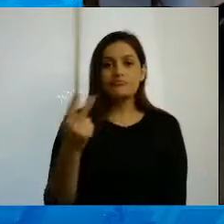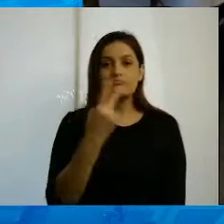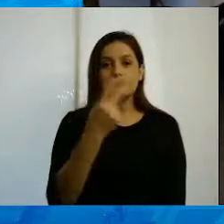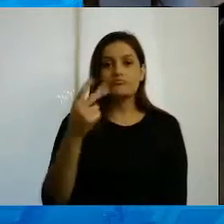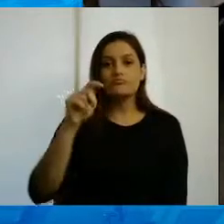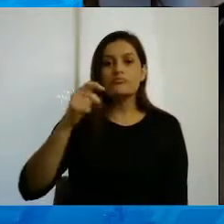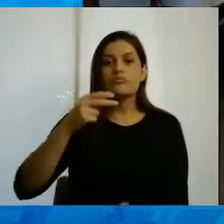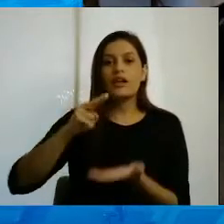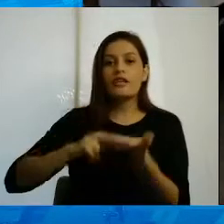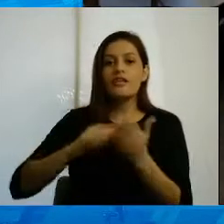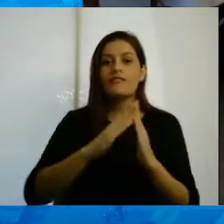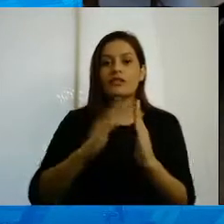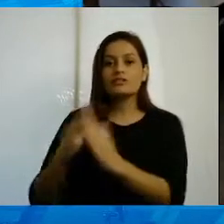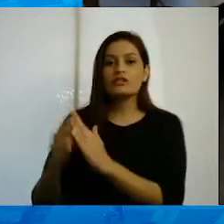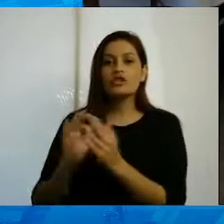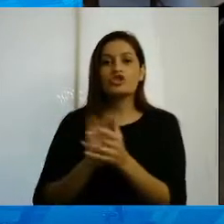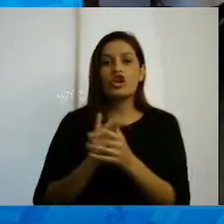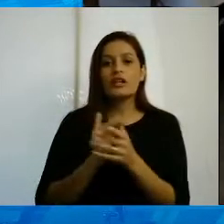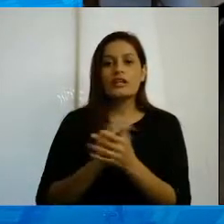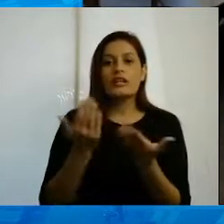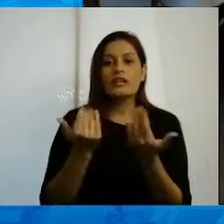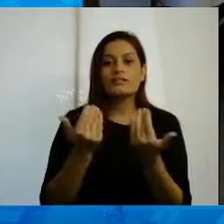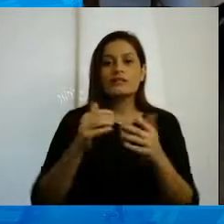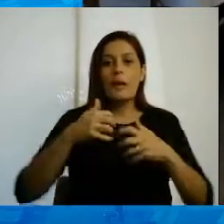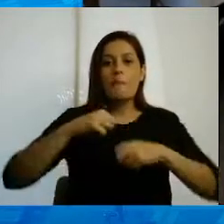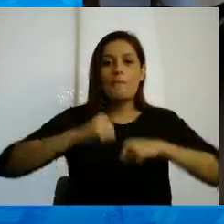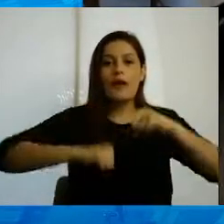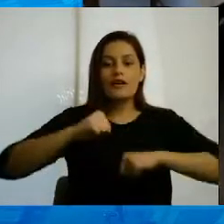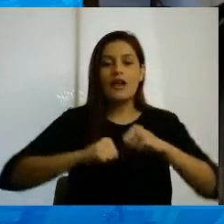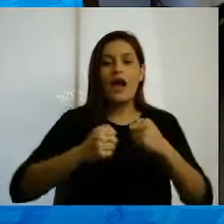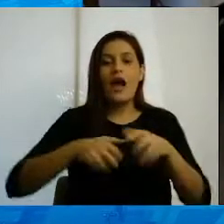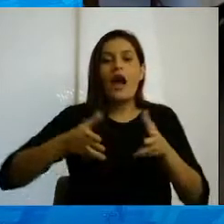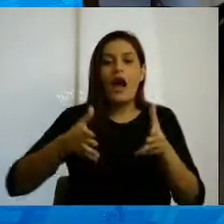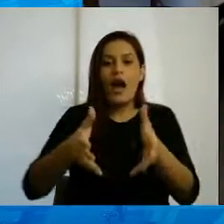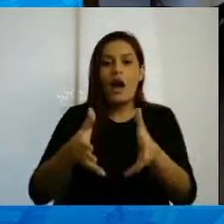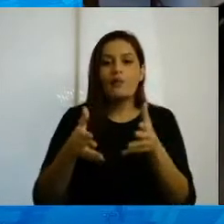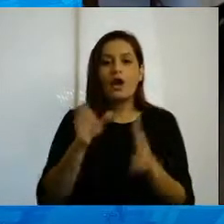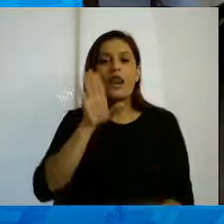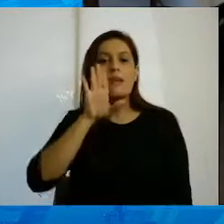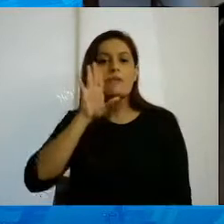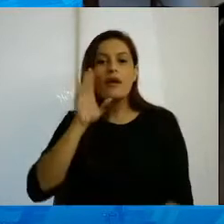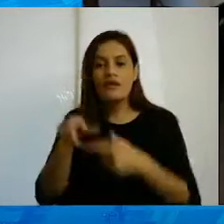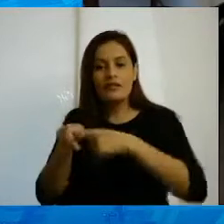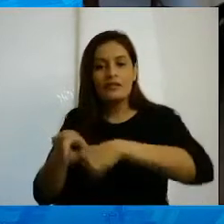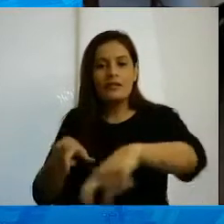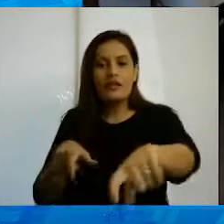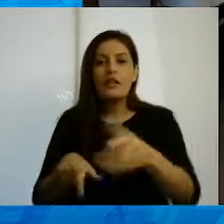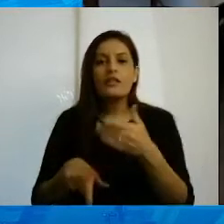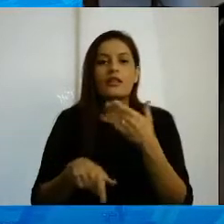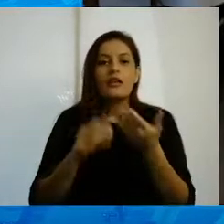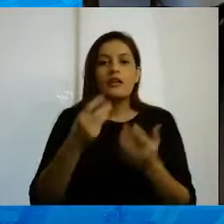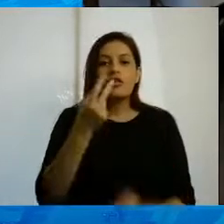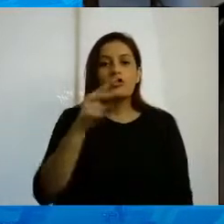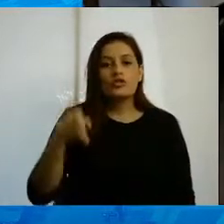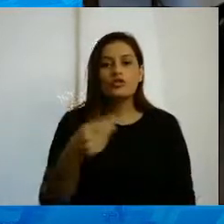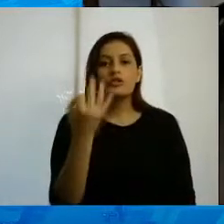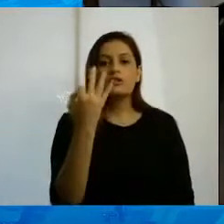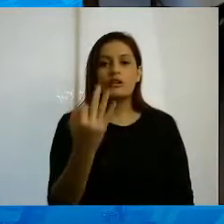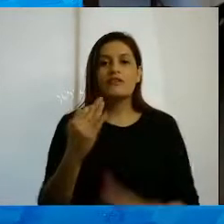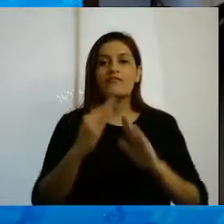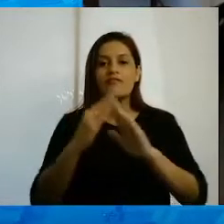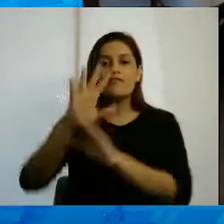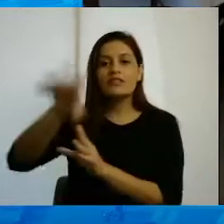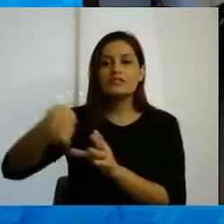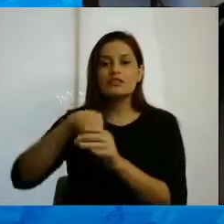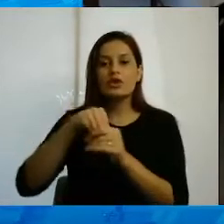carta de la Junta de Vecinos Unión Xolqui, solicita maquinaria y camión para limpiar desagüe con Dideco. 2.3, carta de la Junta de Vecinos Población Los